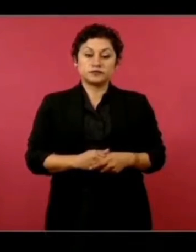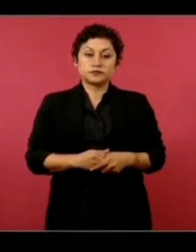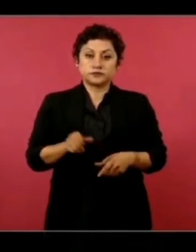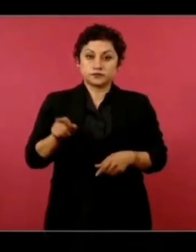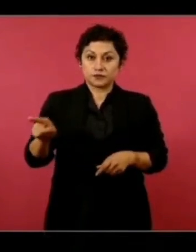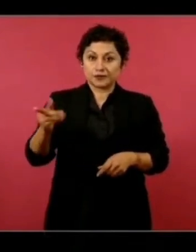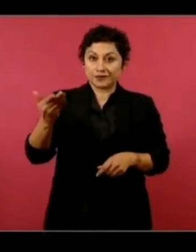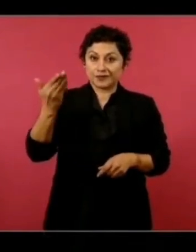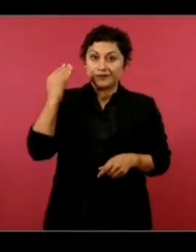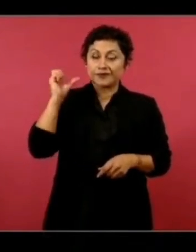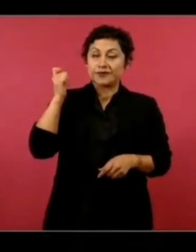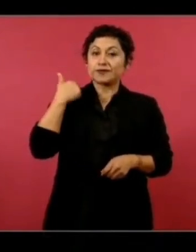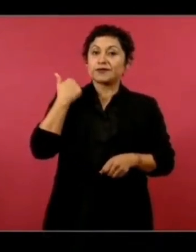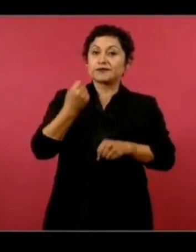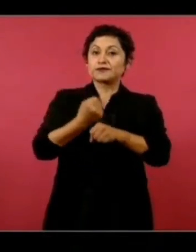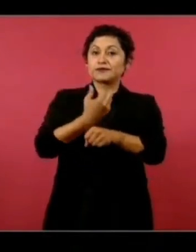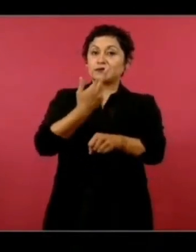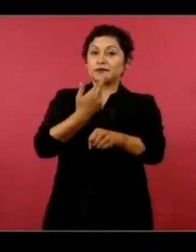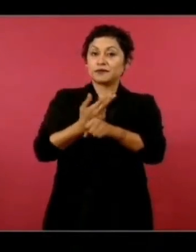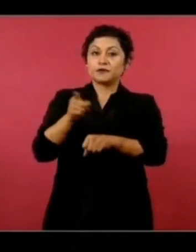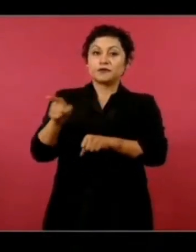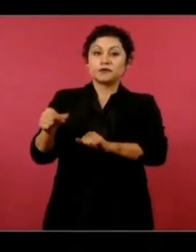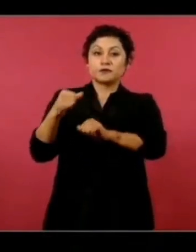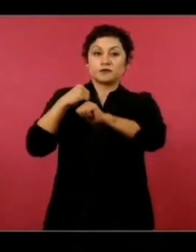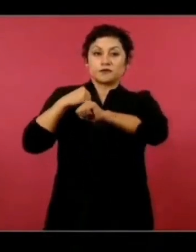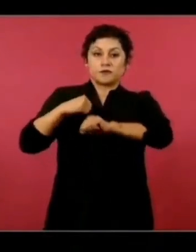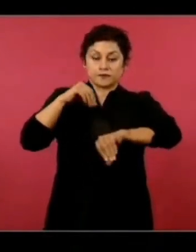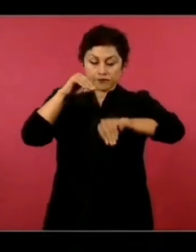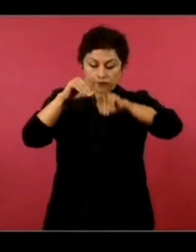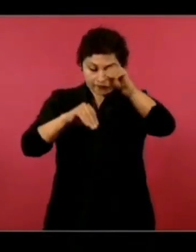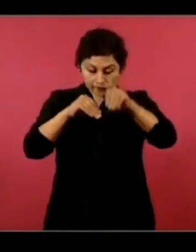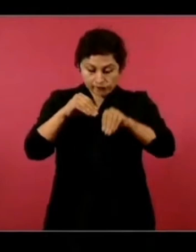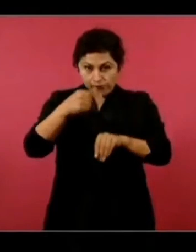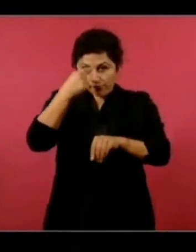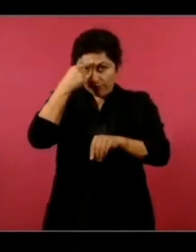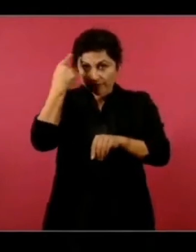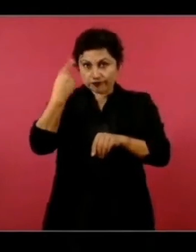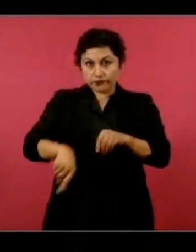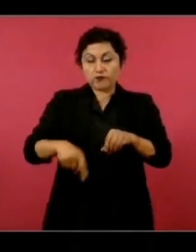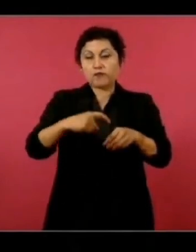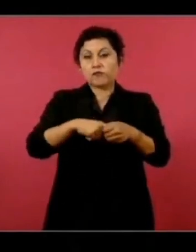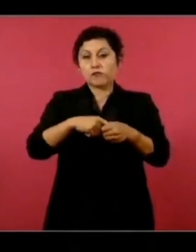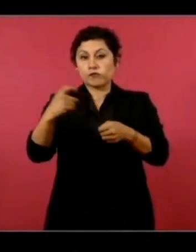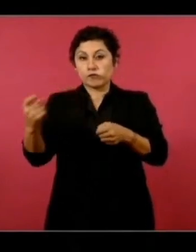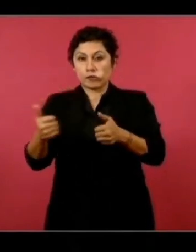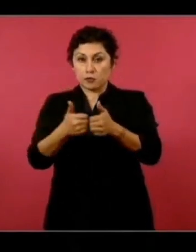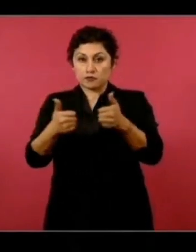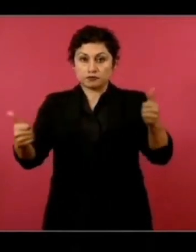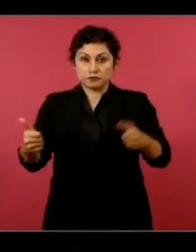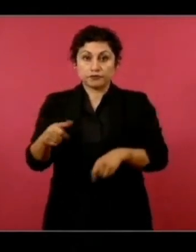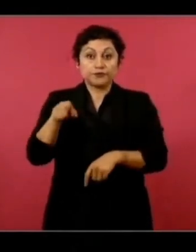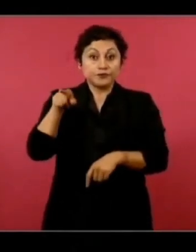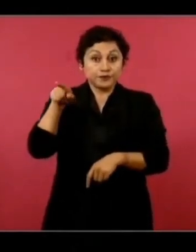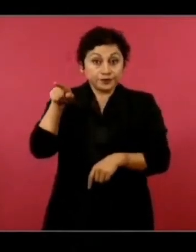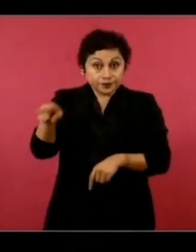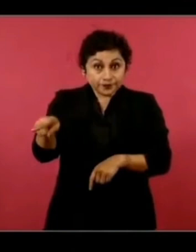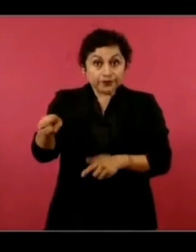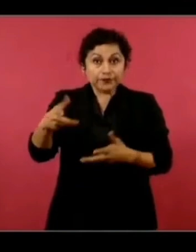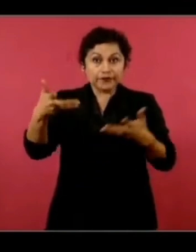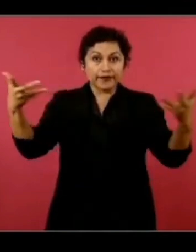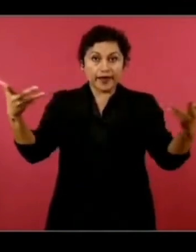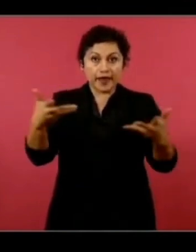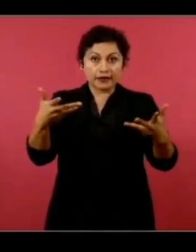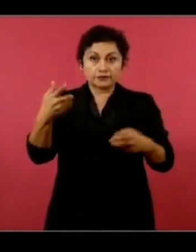de la desincorporación. O sea, es el que ejecutó la